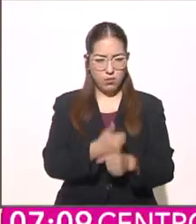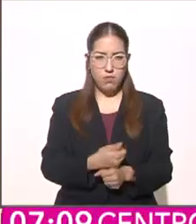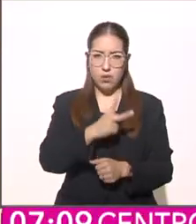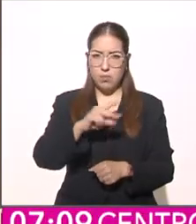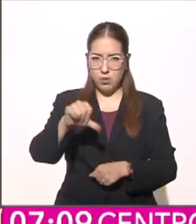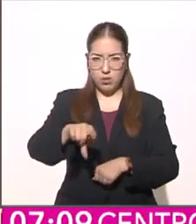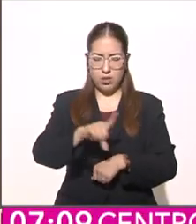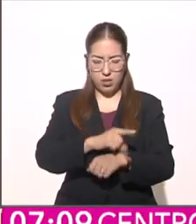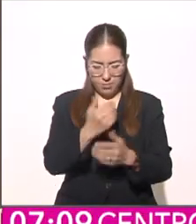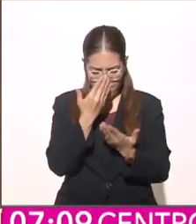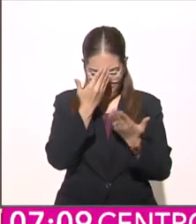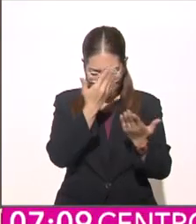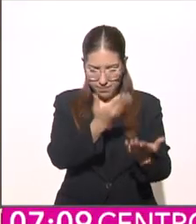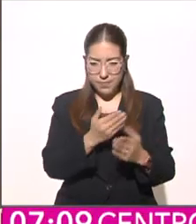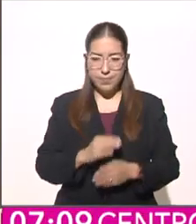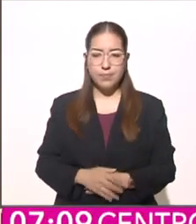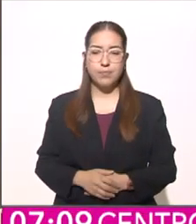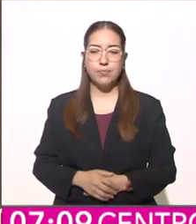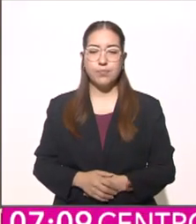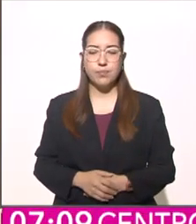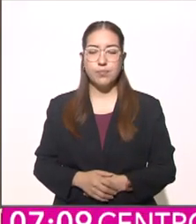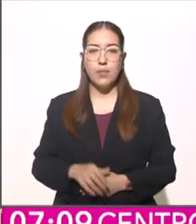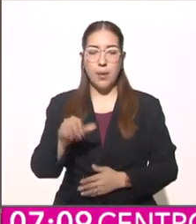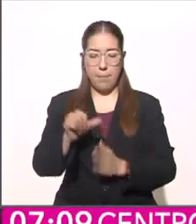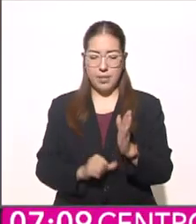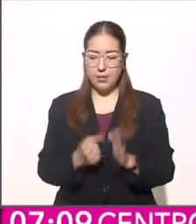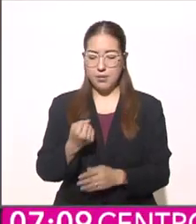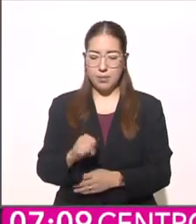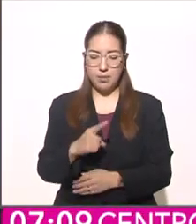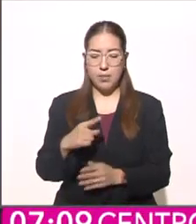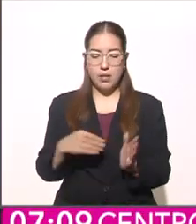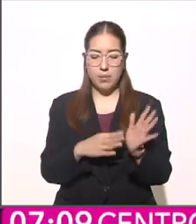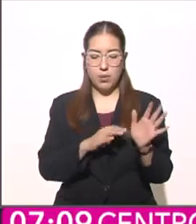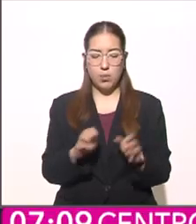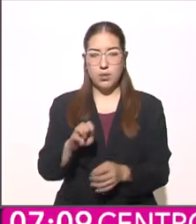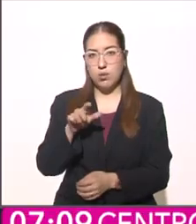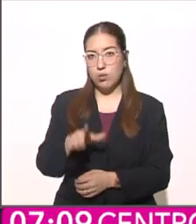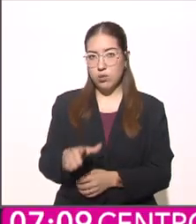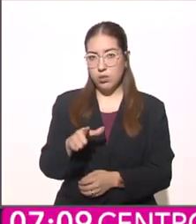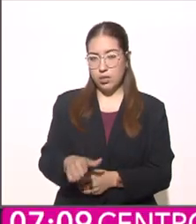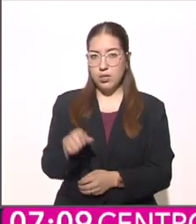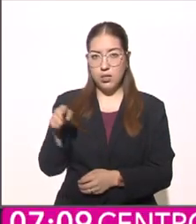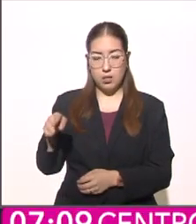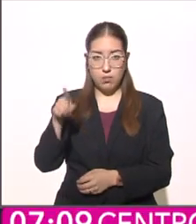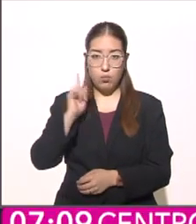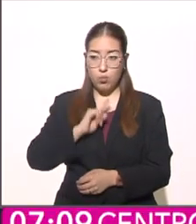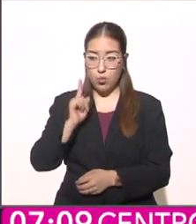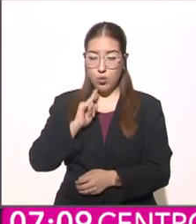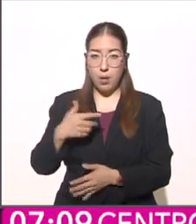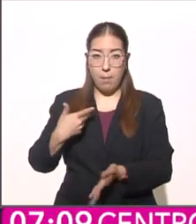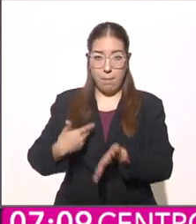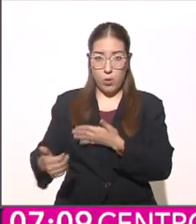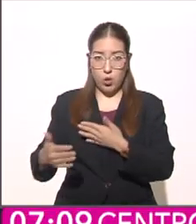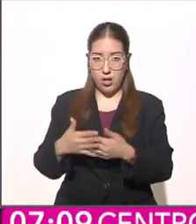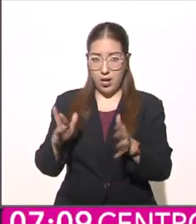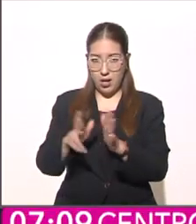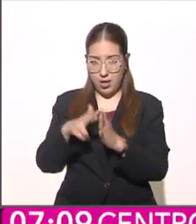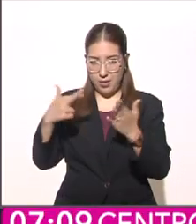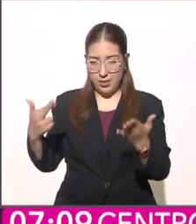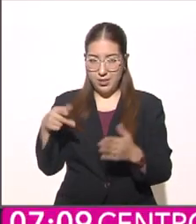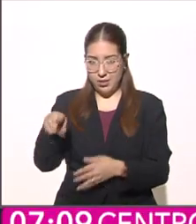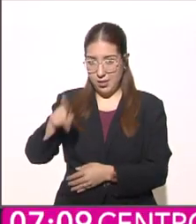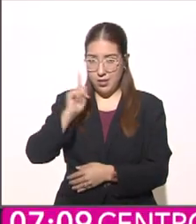obra humilde. En septiembre de 1917, en La Mujer Moderna, publicó su